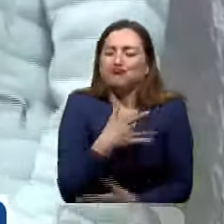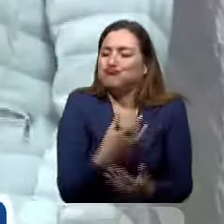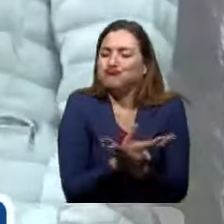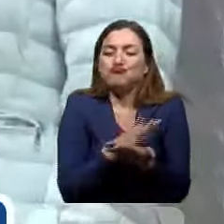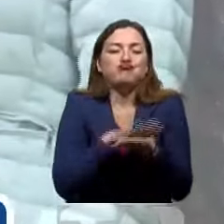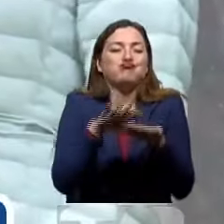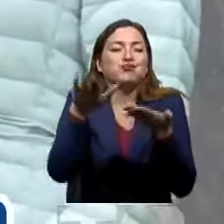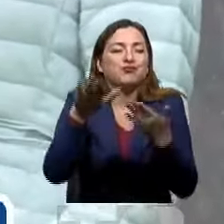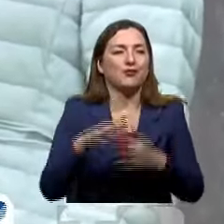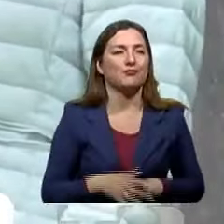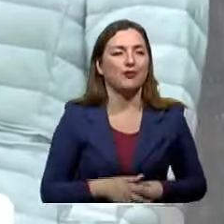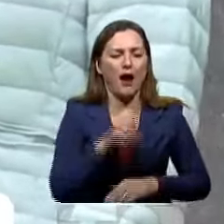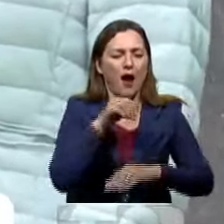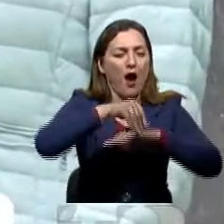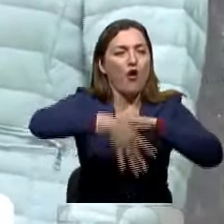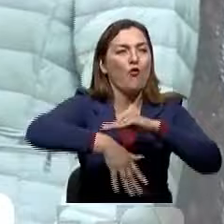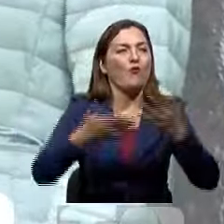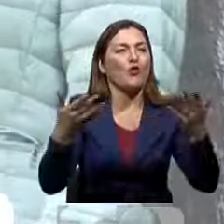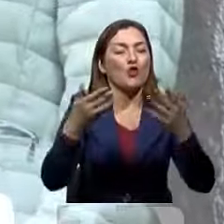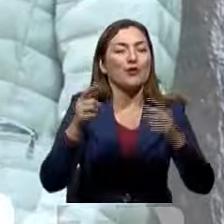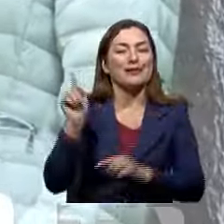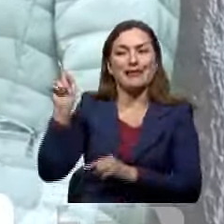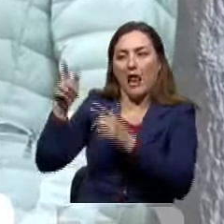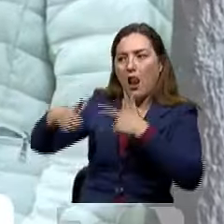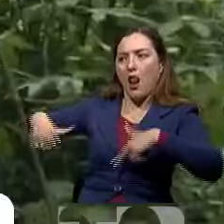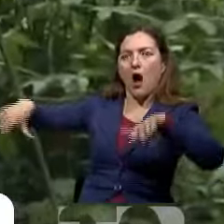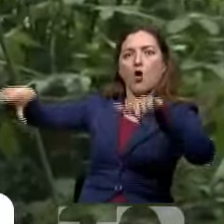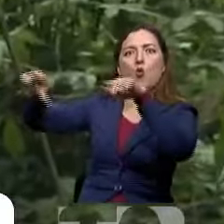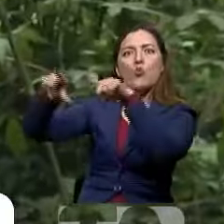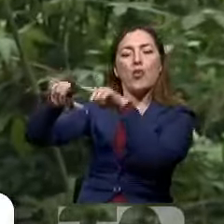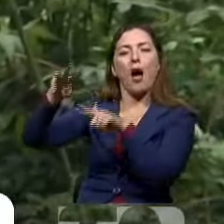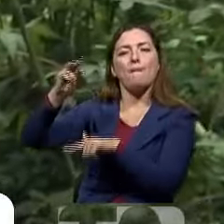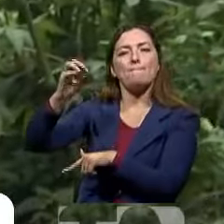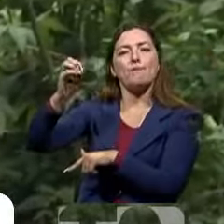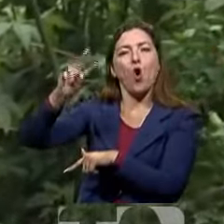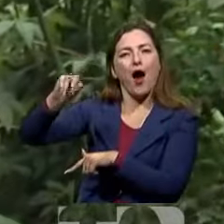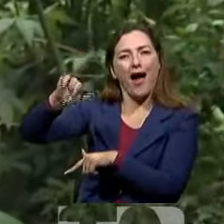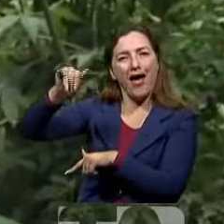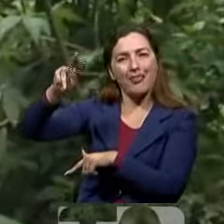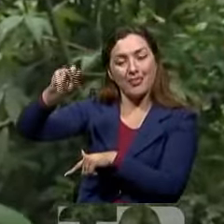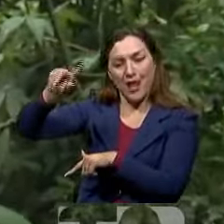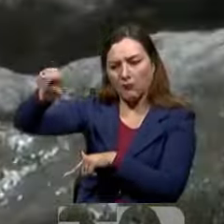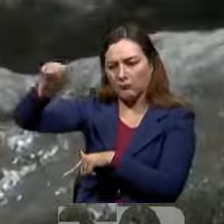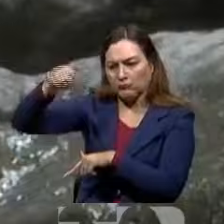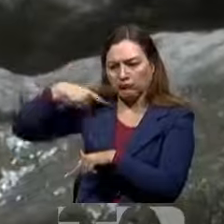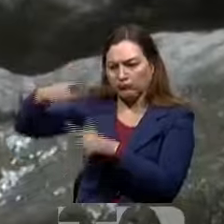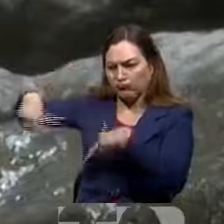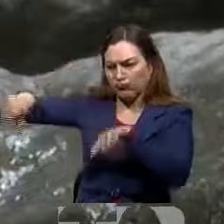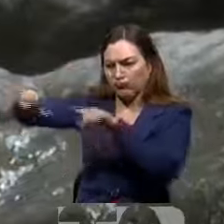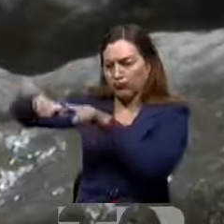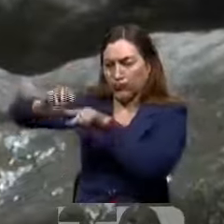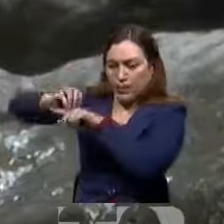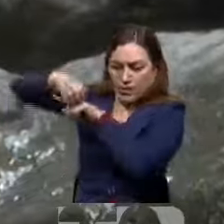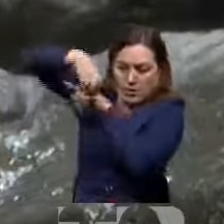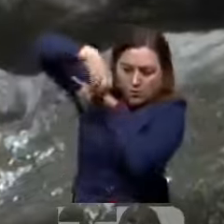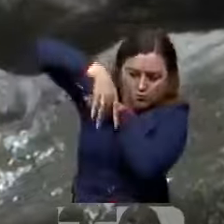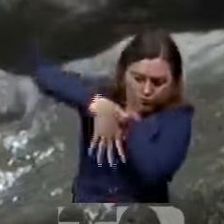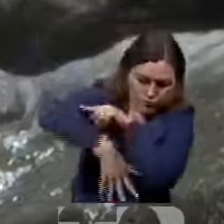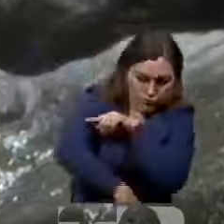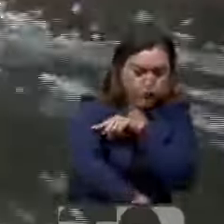El agua viene desde las lagunas de Mojanda y tenemos esta cascada grande.